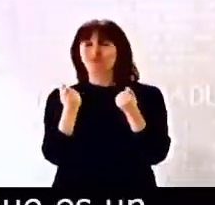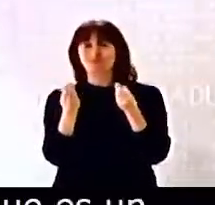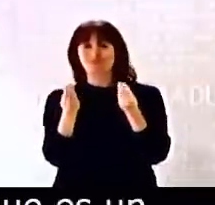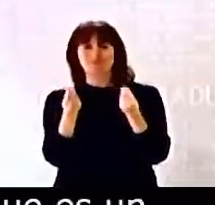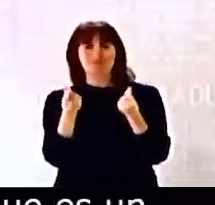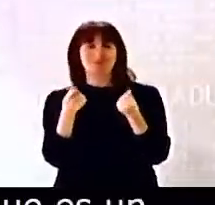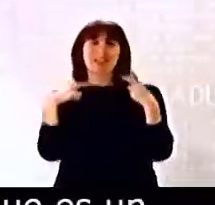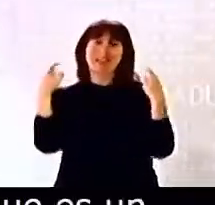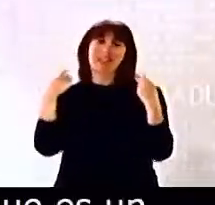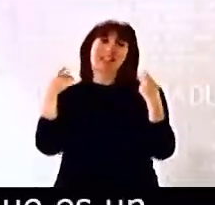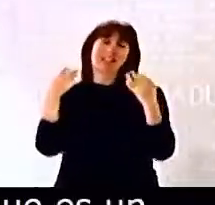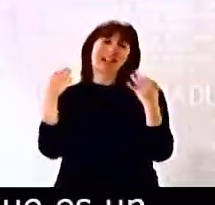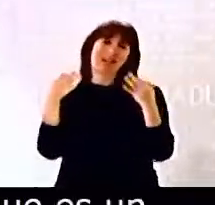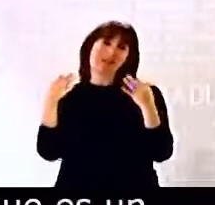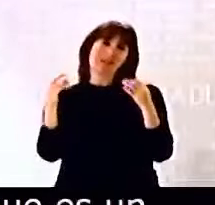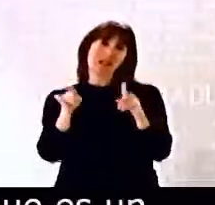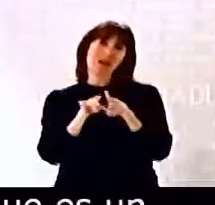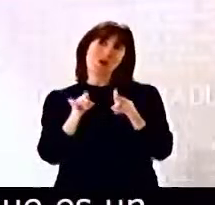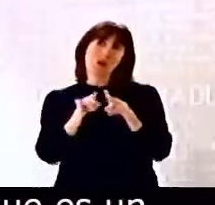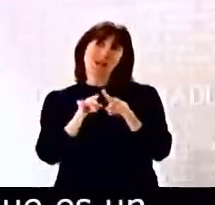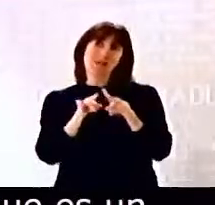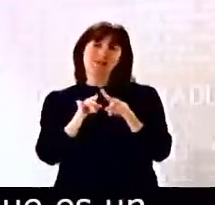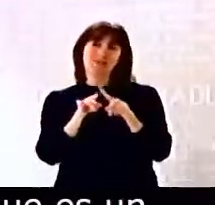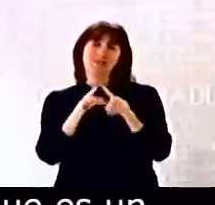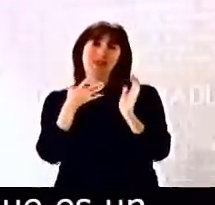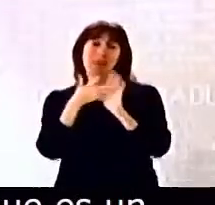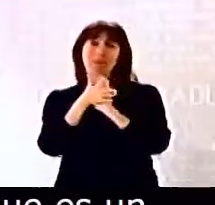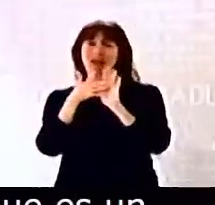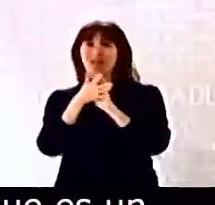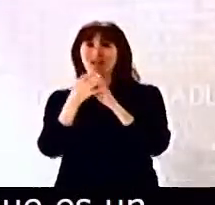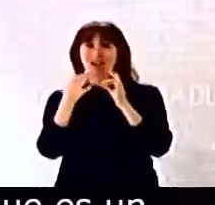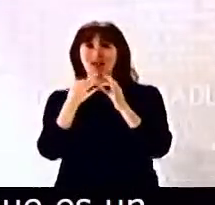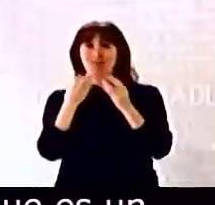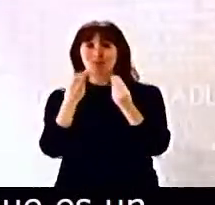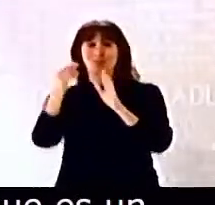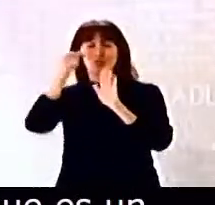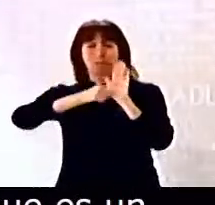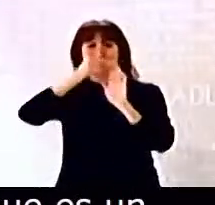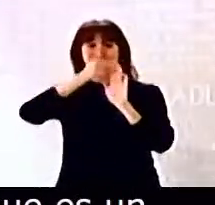que intenta ser descriptivo de que adoptamos muchas medidas,